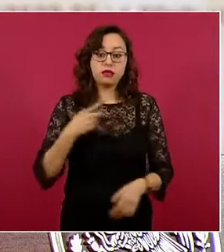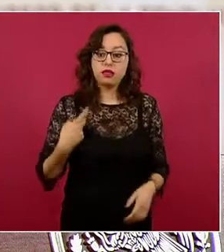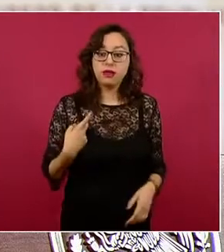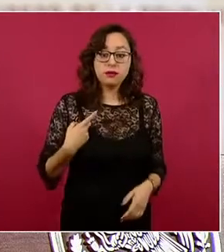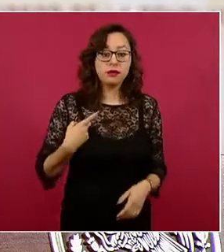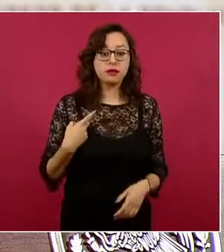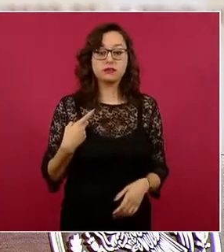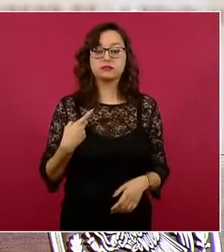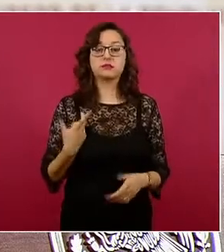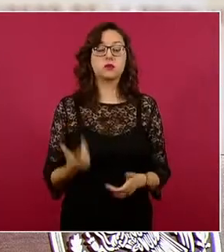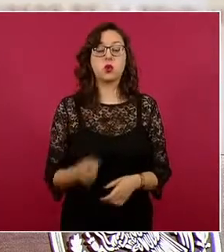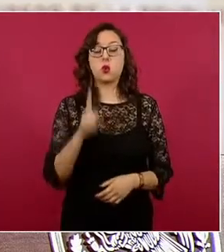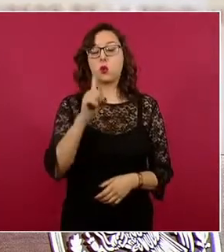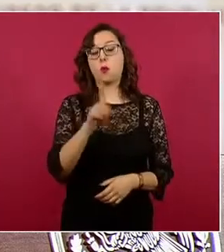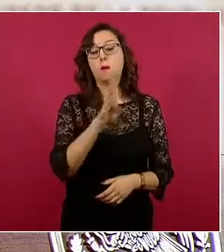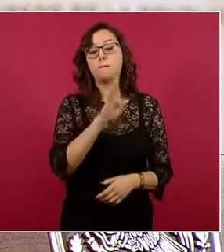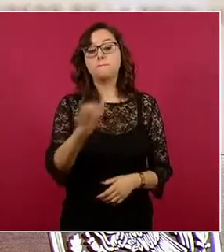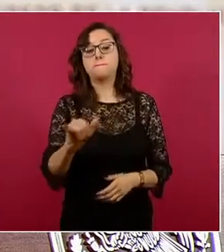alrededor de